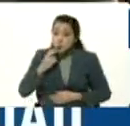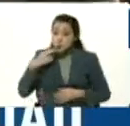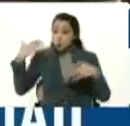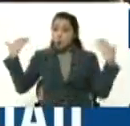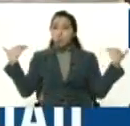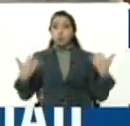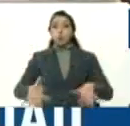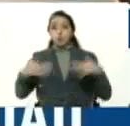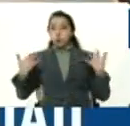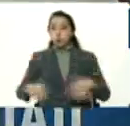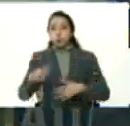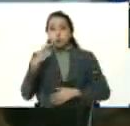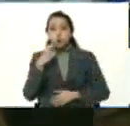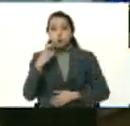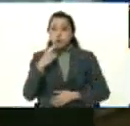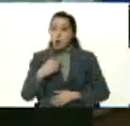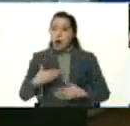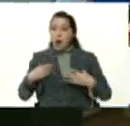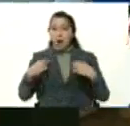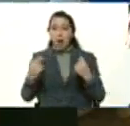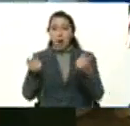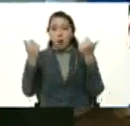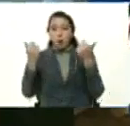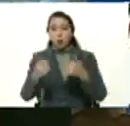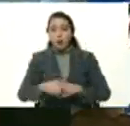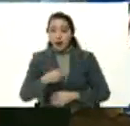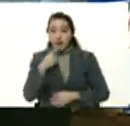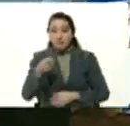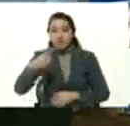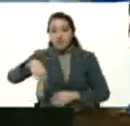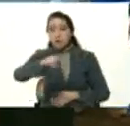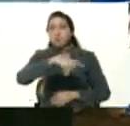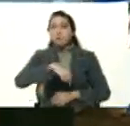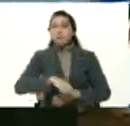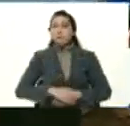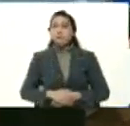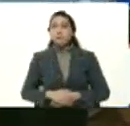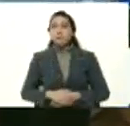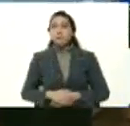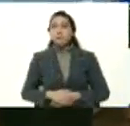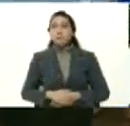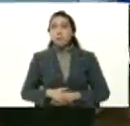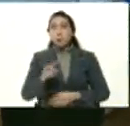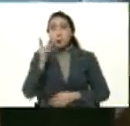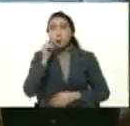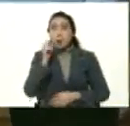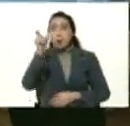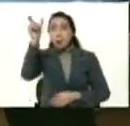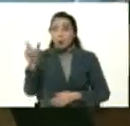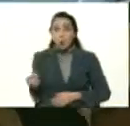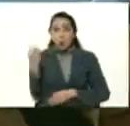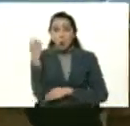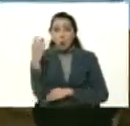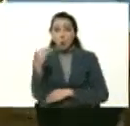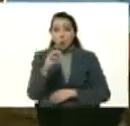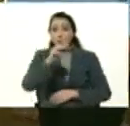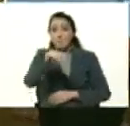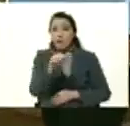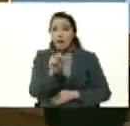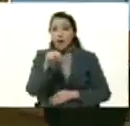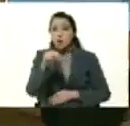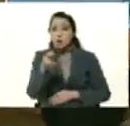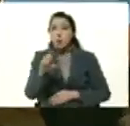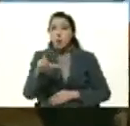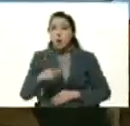el chocolate no pueda curar, dicen por allá. ¿Qué dice Manuel? Manuel y